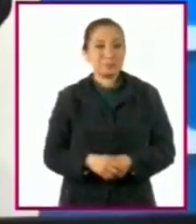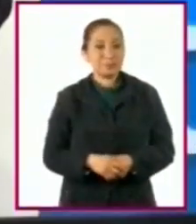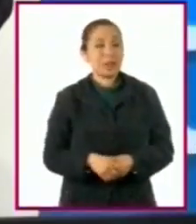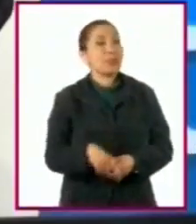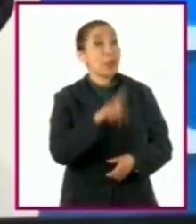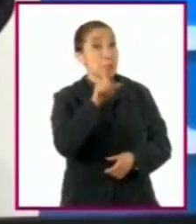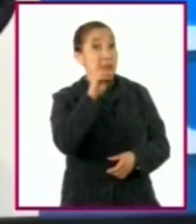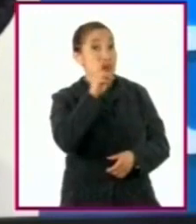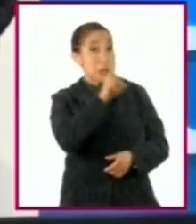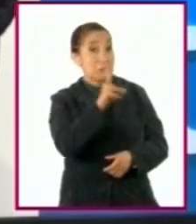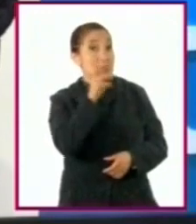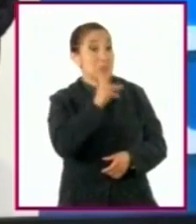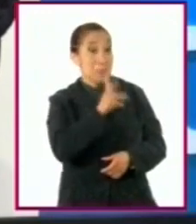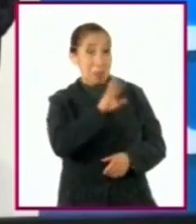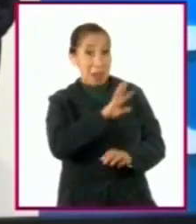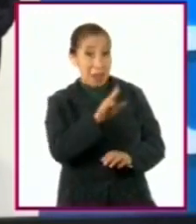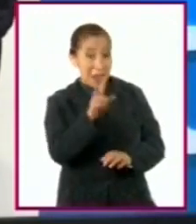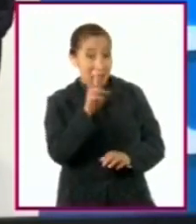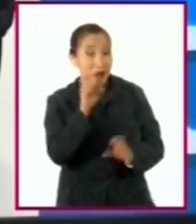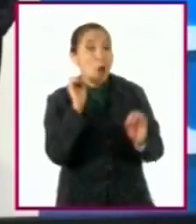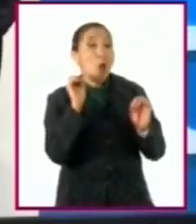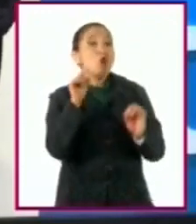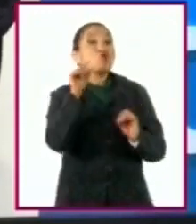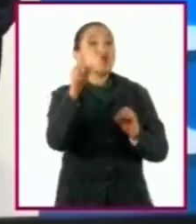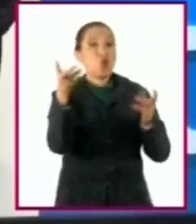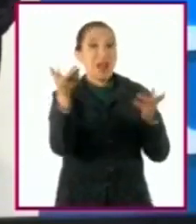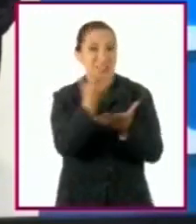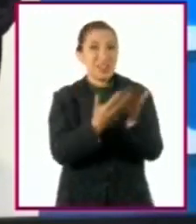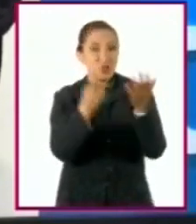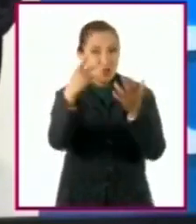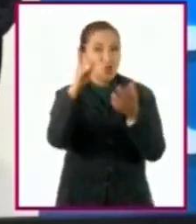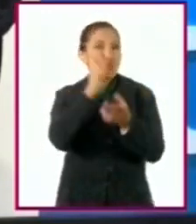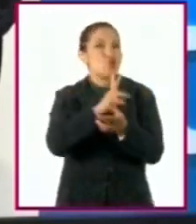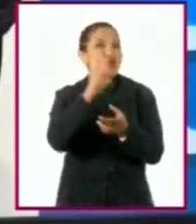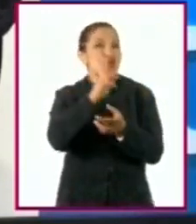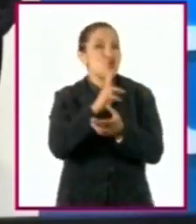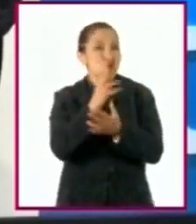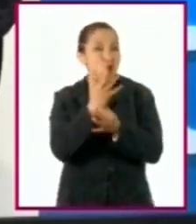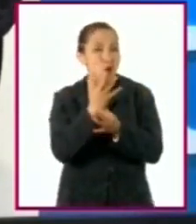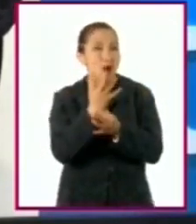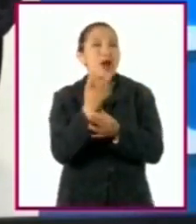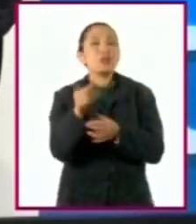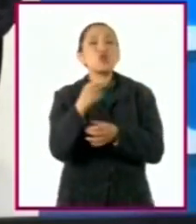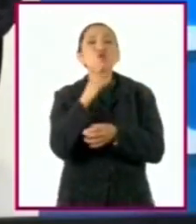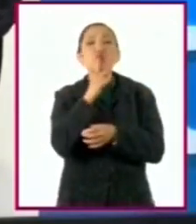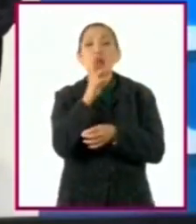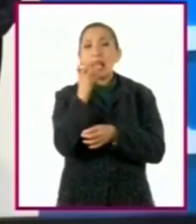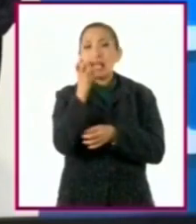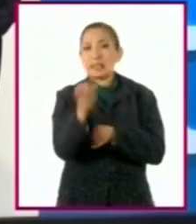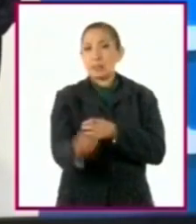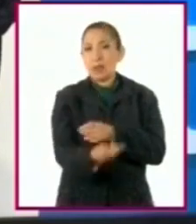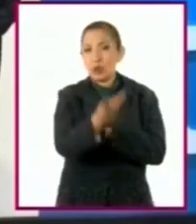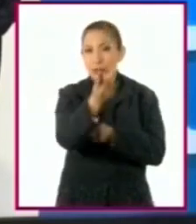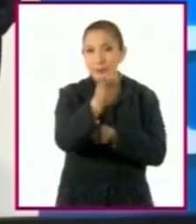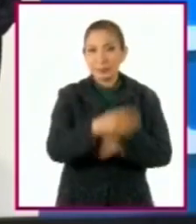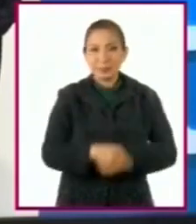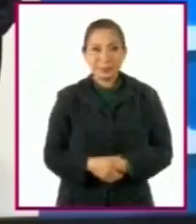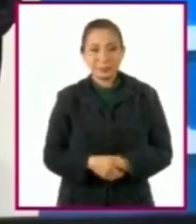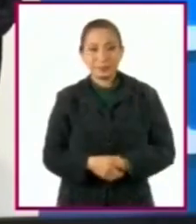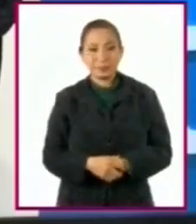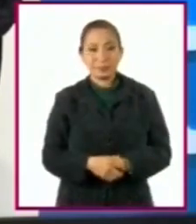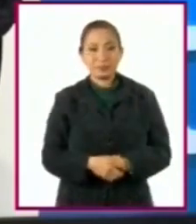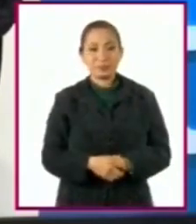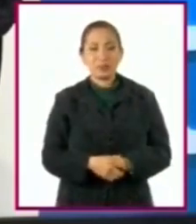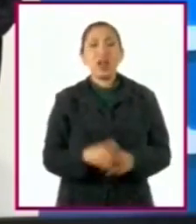Después de ver esta demostración o de que tú realices tu propio experimento, trata de resolver estas preguntas.